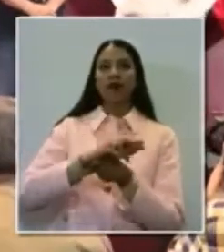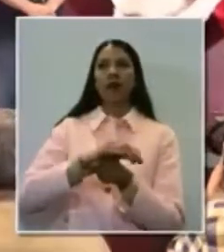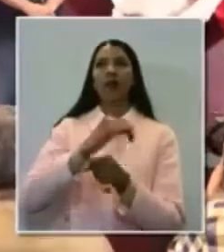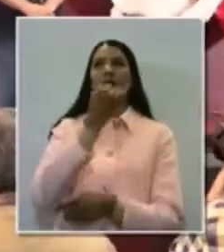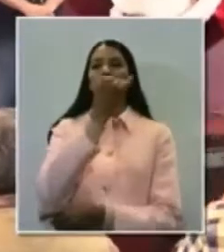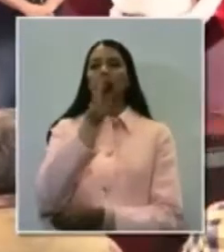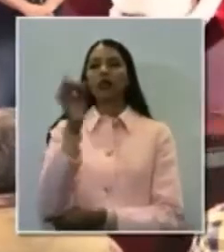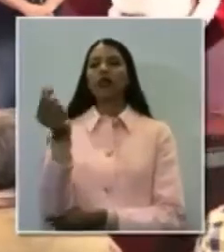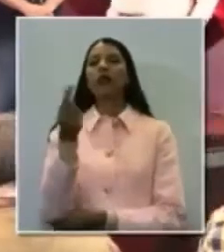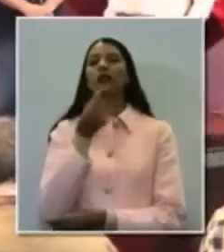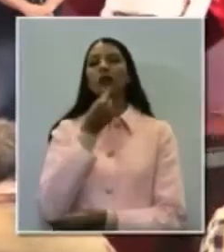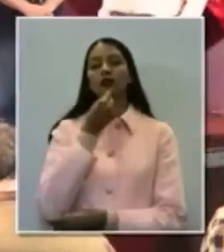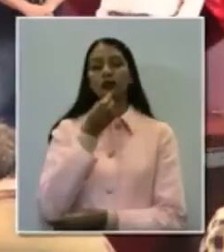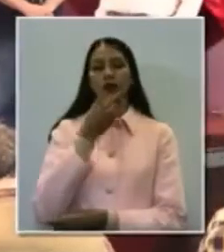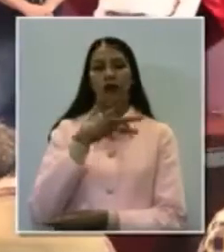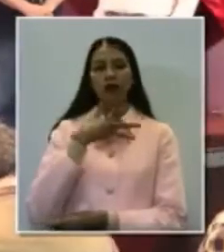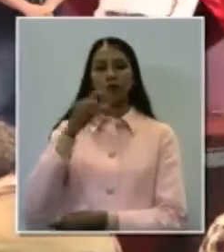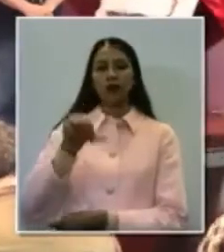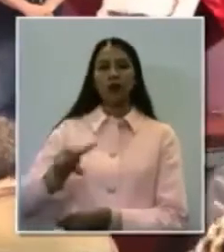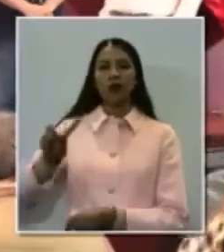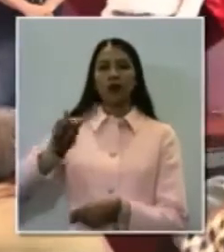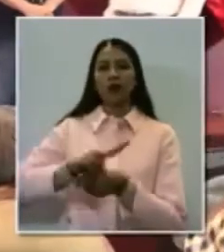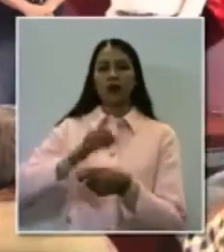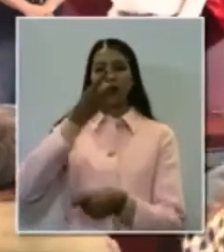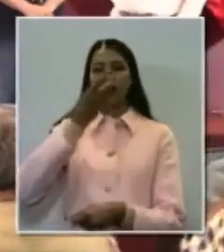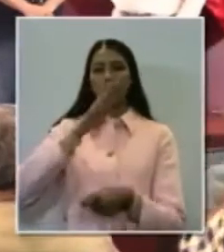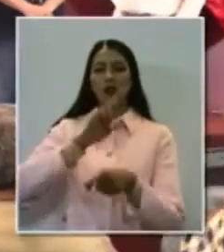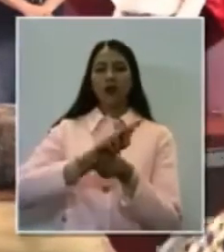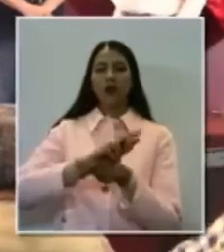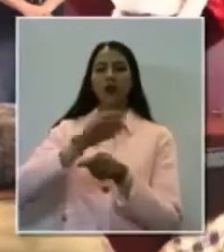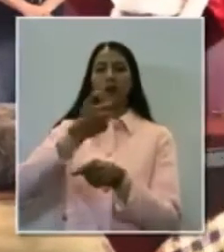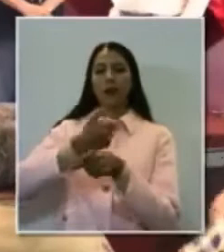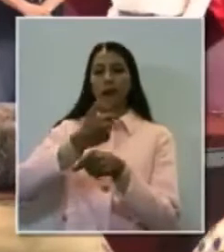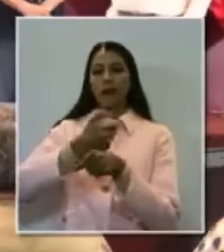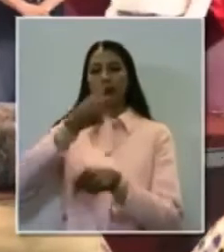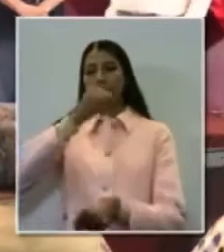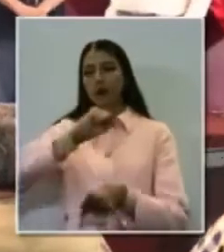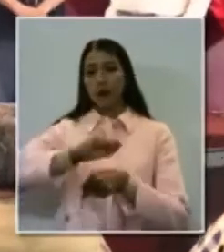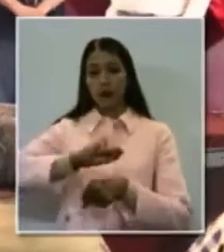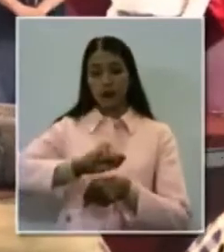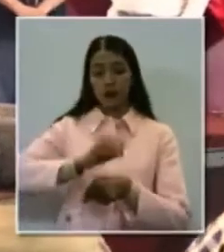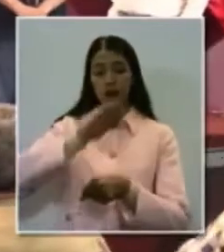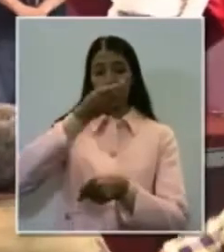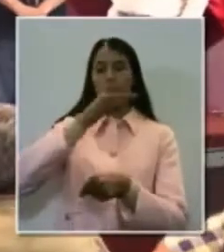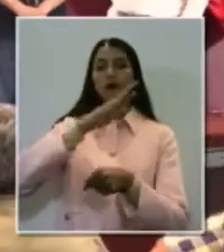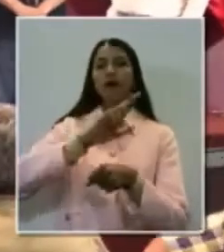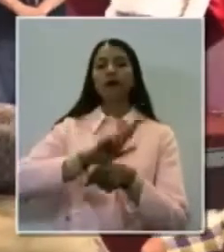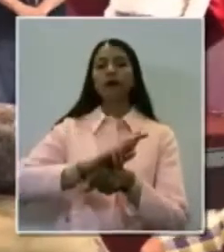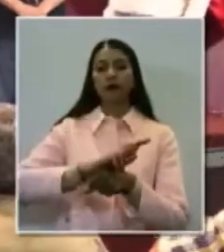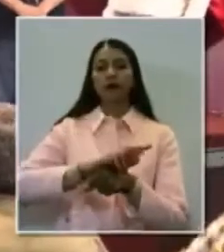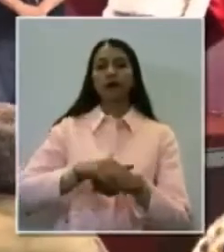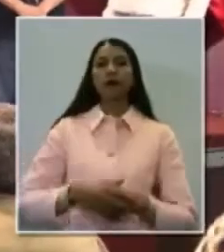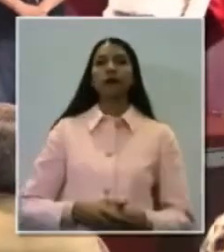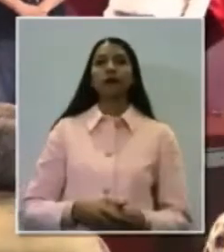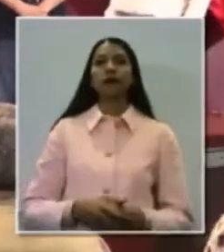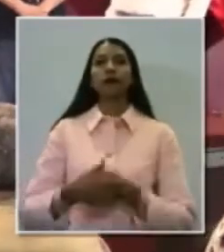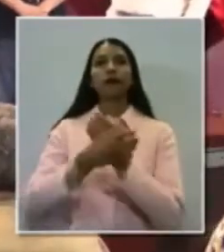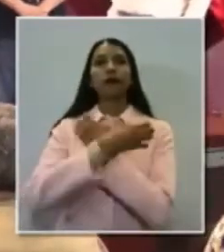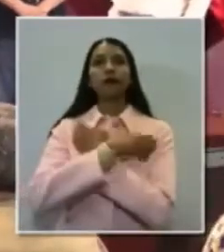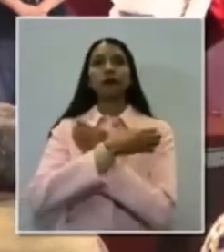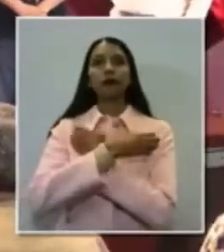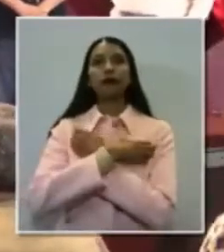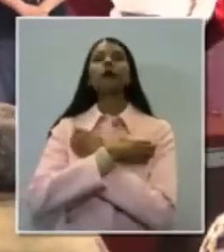preescolar, se encuentra con nosotros el director de primarias, director de secundarias, director de